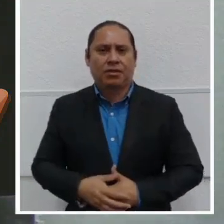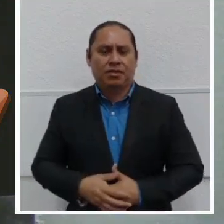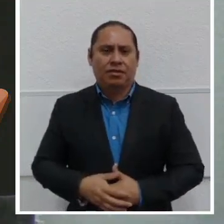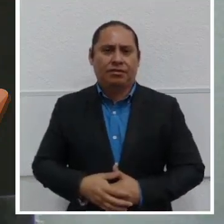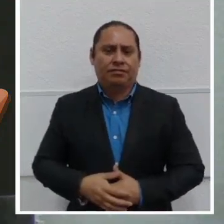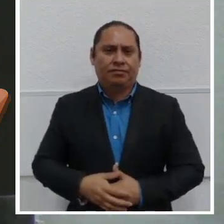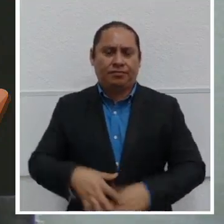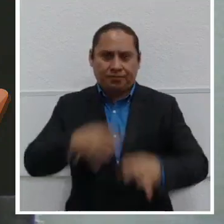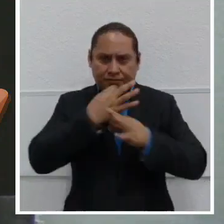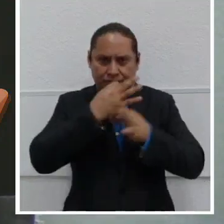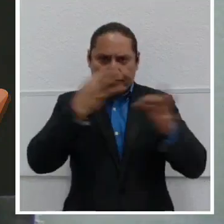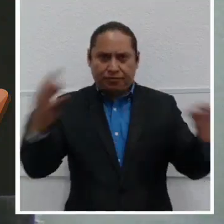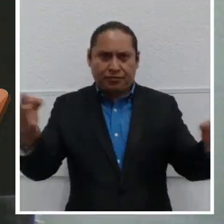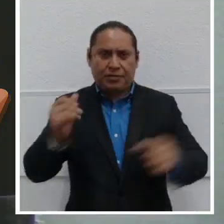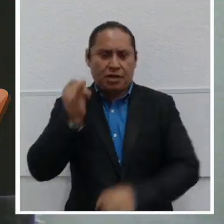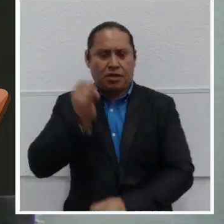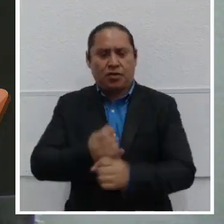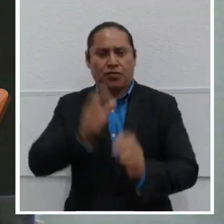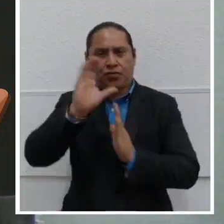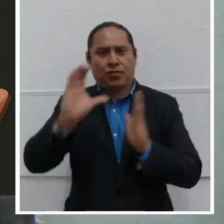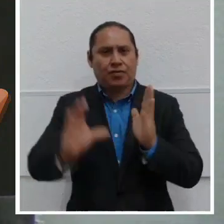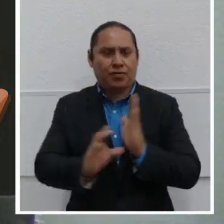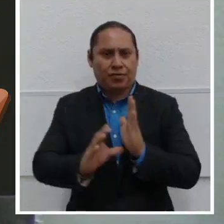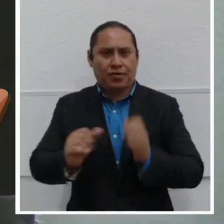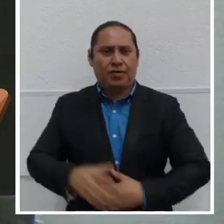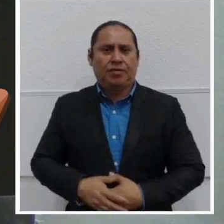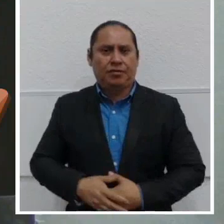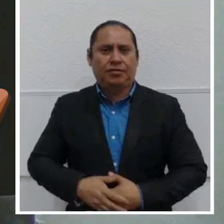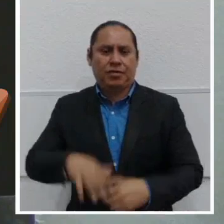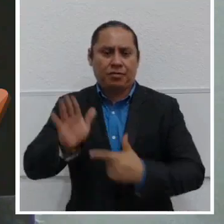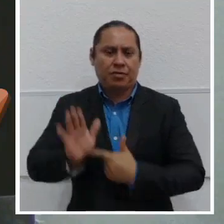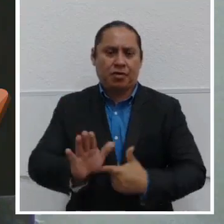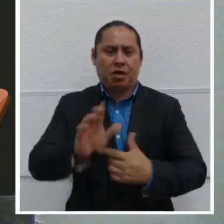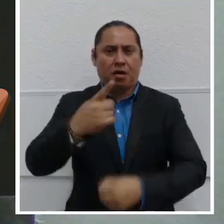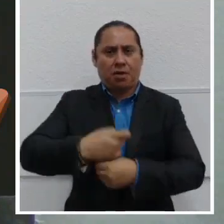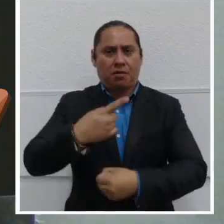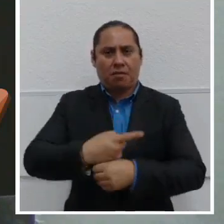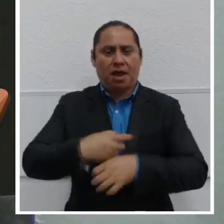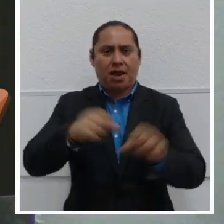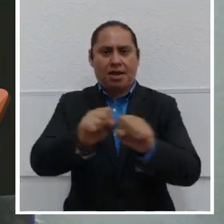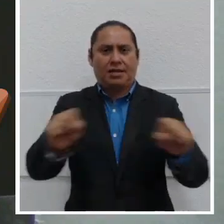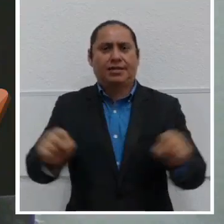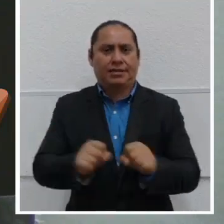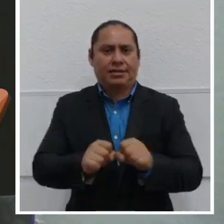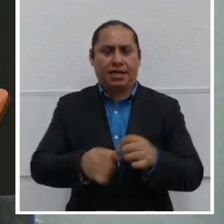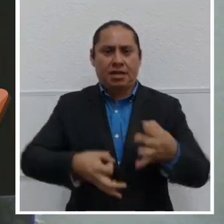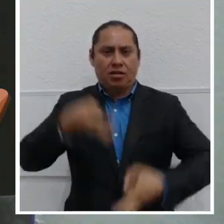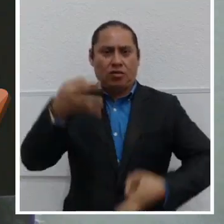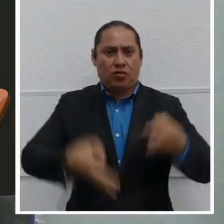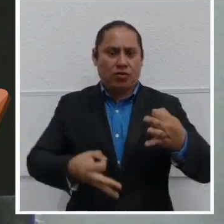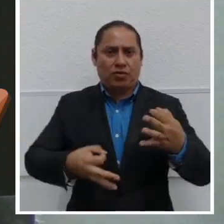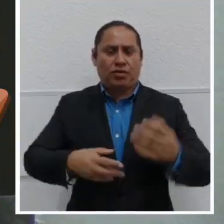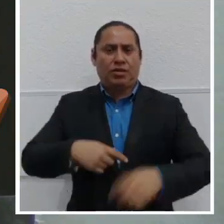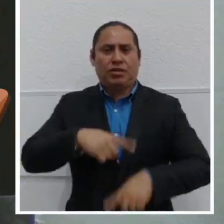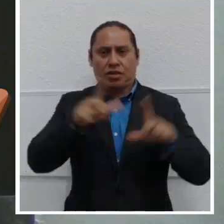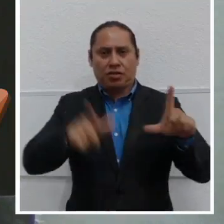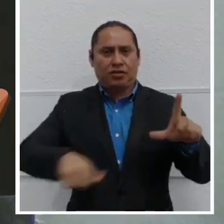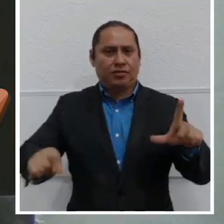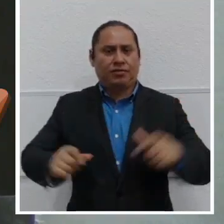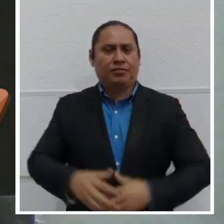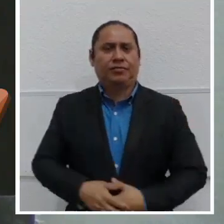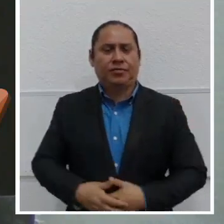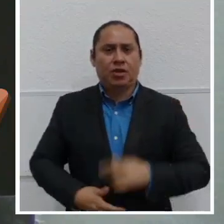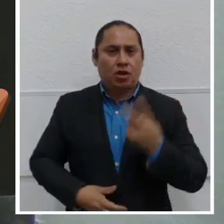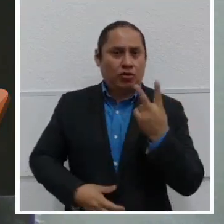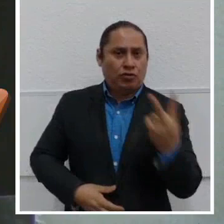declaratoria general de la inconstitucional planteada por la primera sala de la suprema corte de justicia de la nación dos